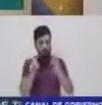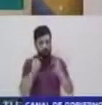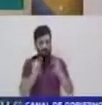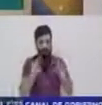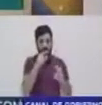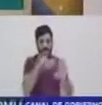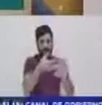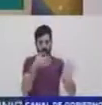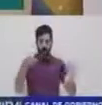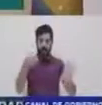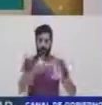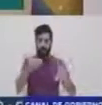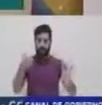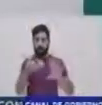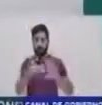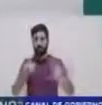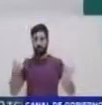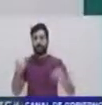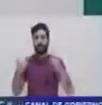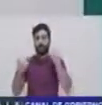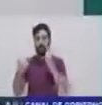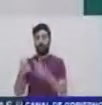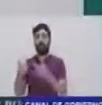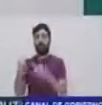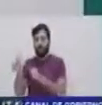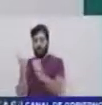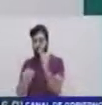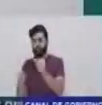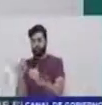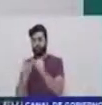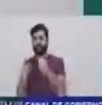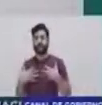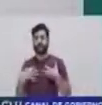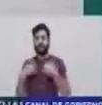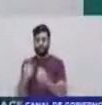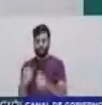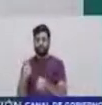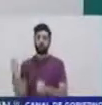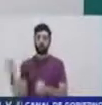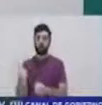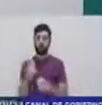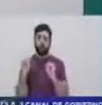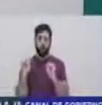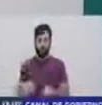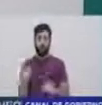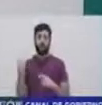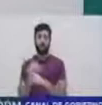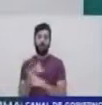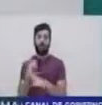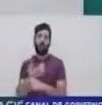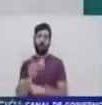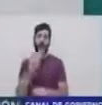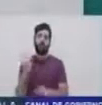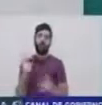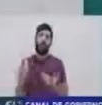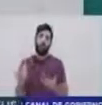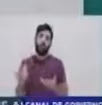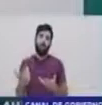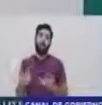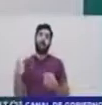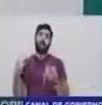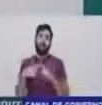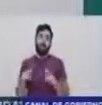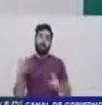Históricamente se ha sido muy polémica esta situación debido a la utilización que podría tener. Entonces es ahí en